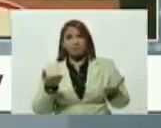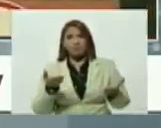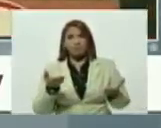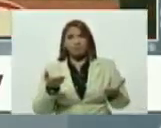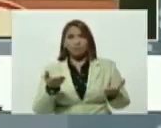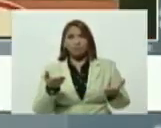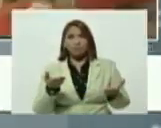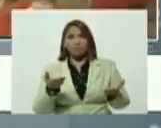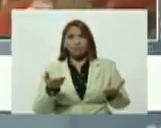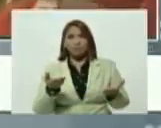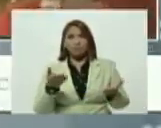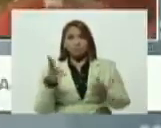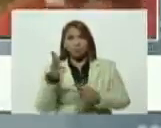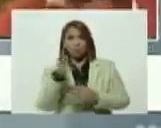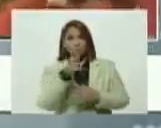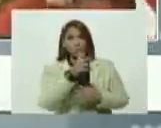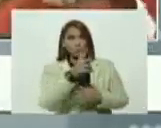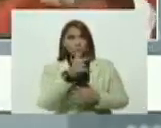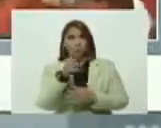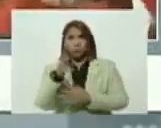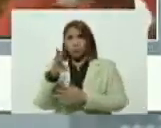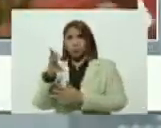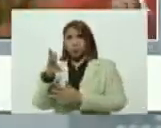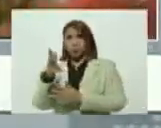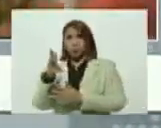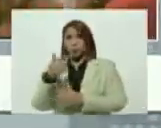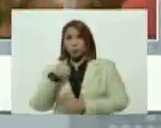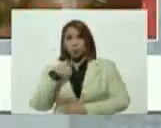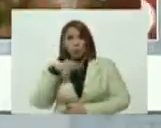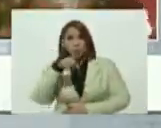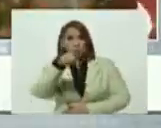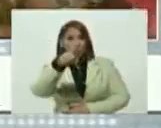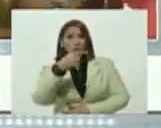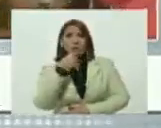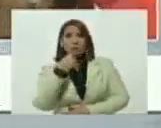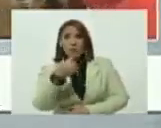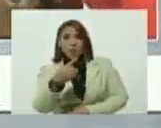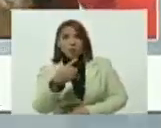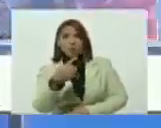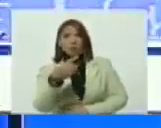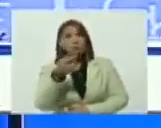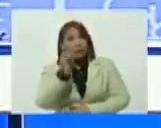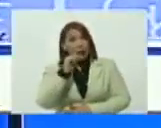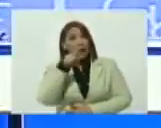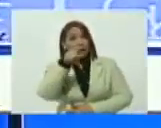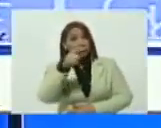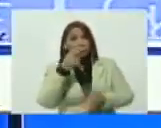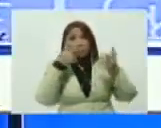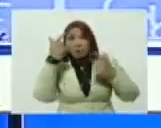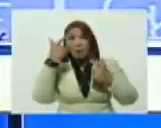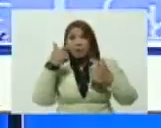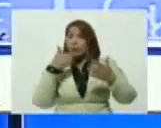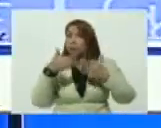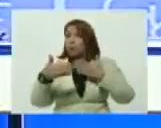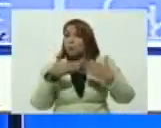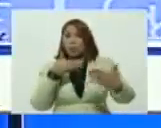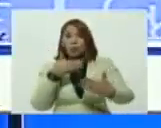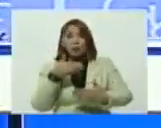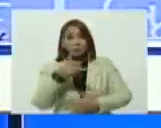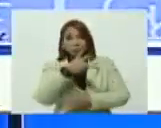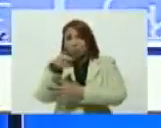los camarógrafos no lo tomen, yo lo señalo. Allá está Chávez. No importa que no lo